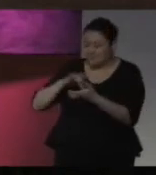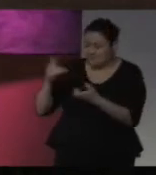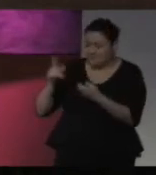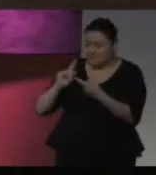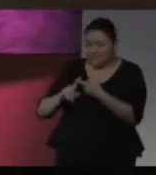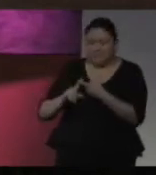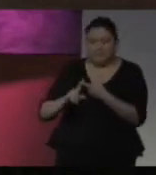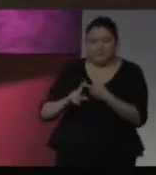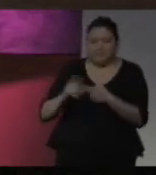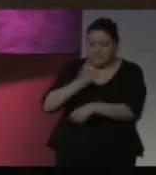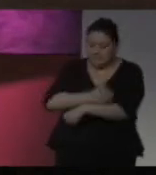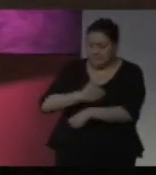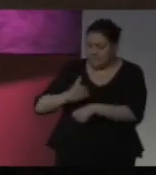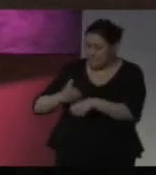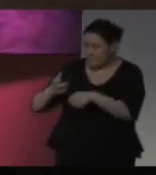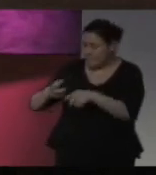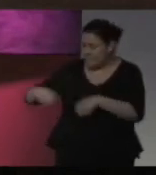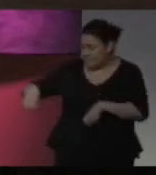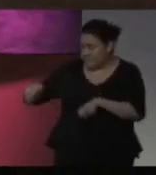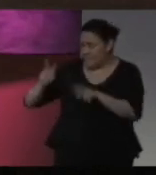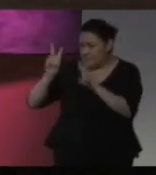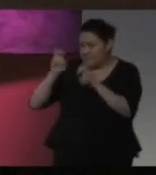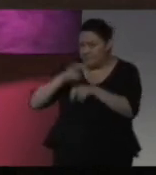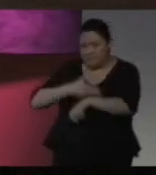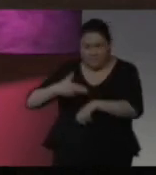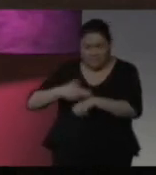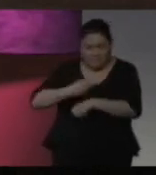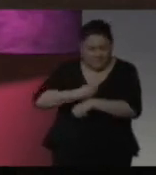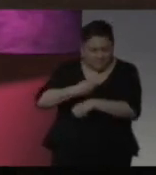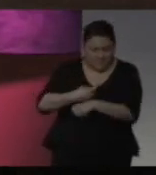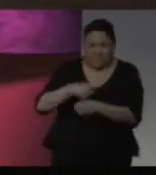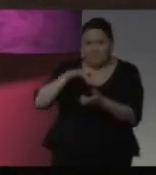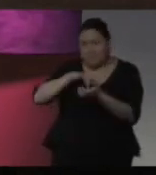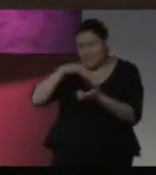a los compañeros que organizaron esta mesa, gracias por invitarnos.